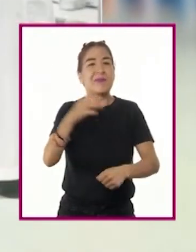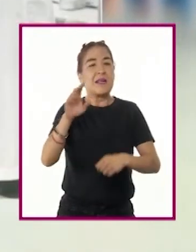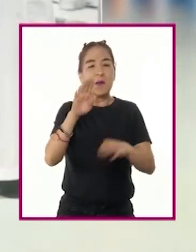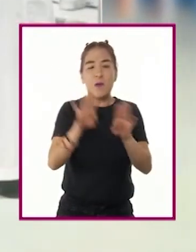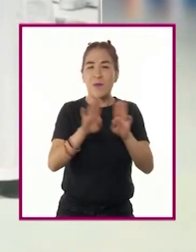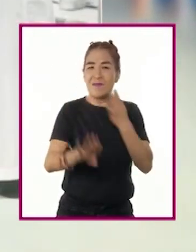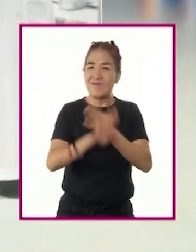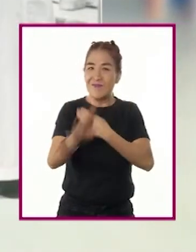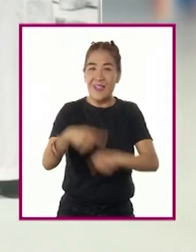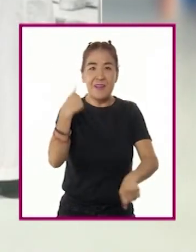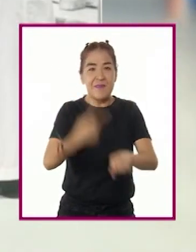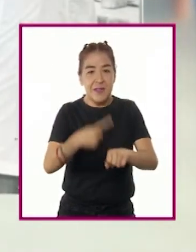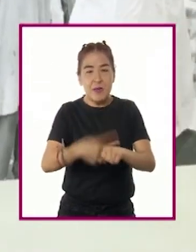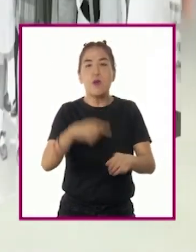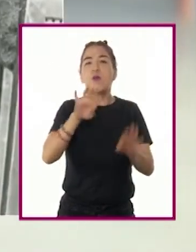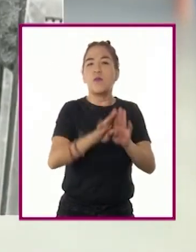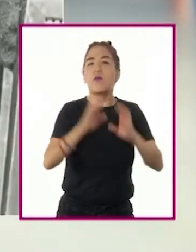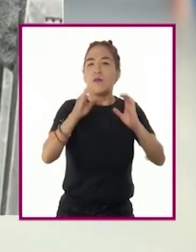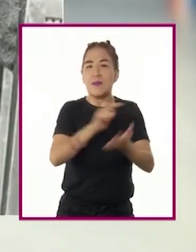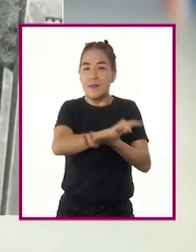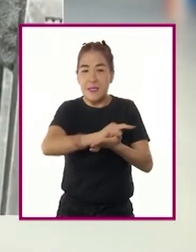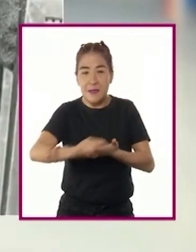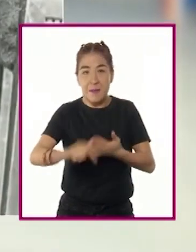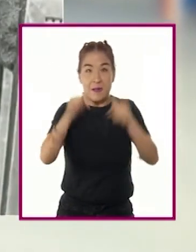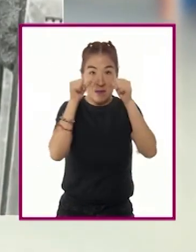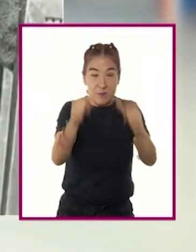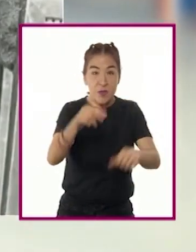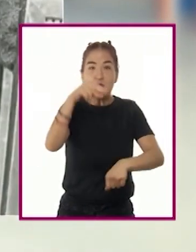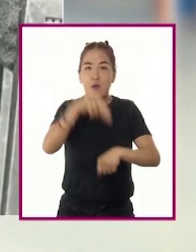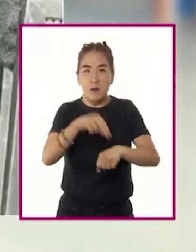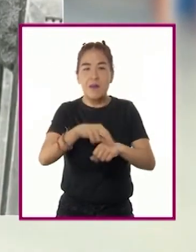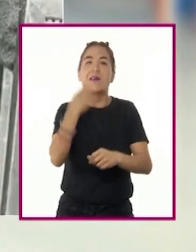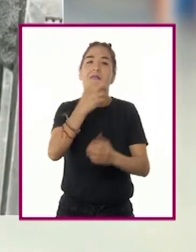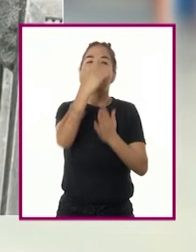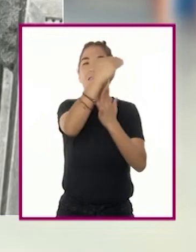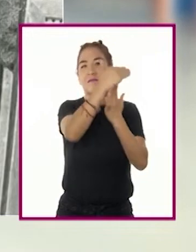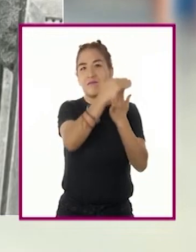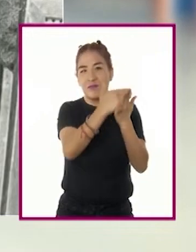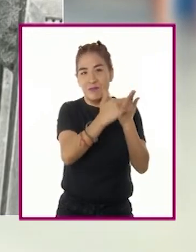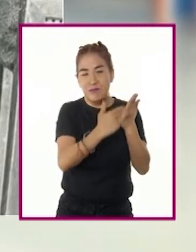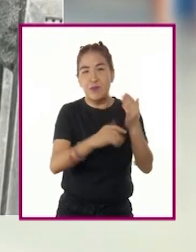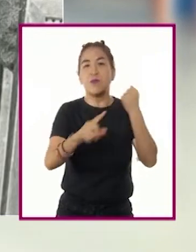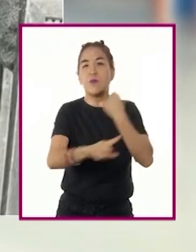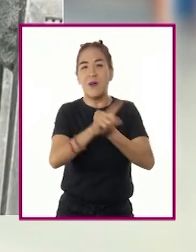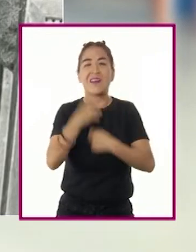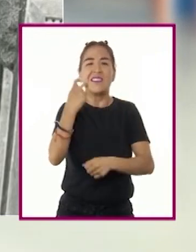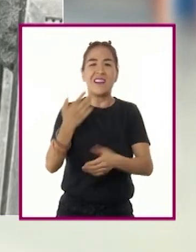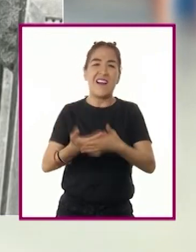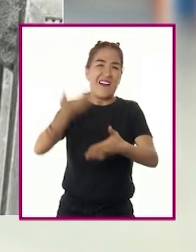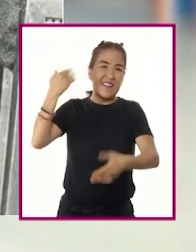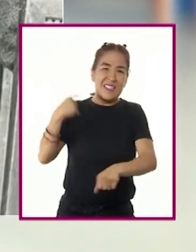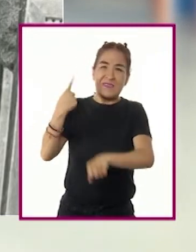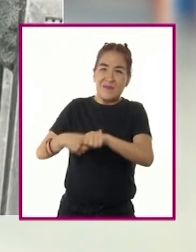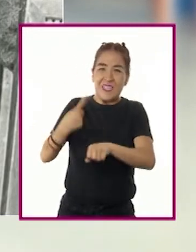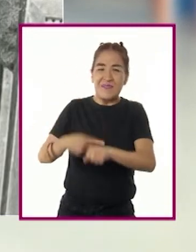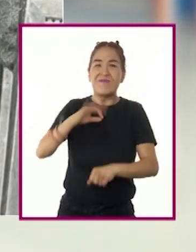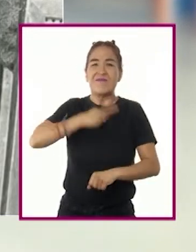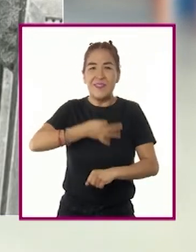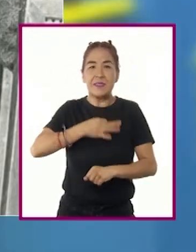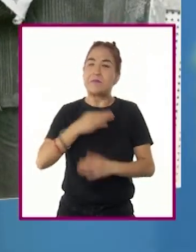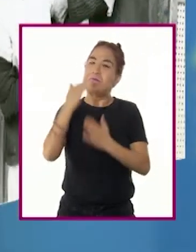la higiene y los servicios básicos han logrado disminuir sustancialmente las viejas enfermedades